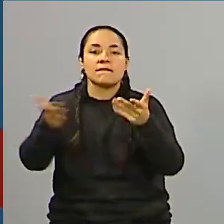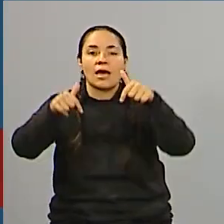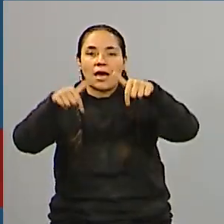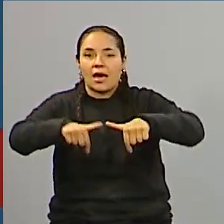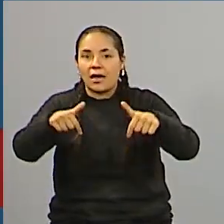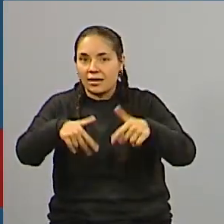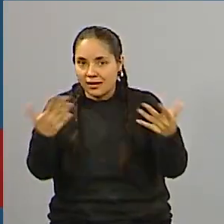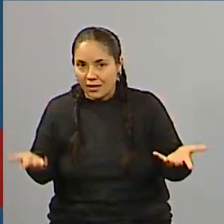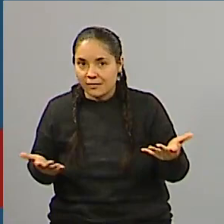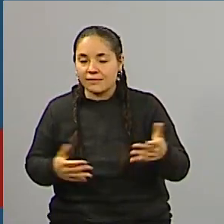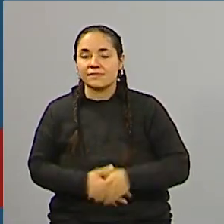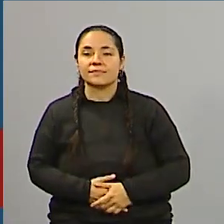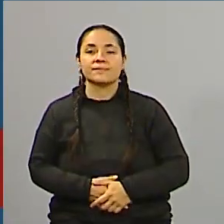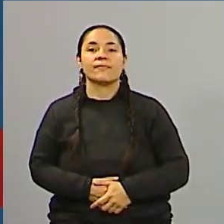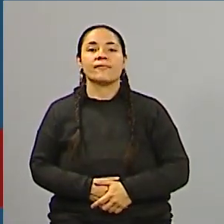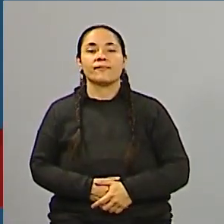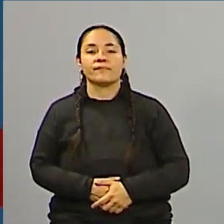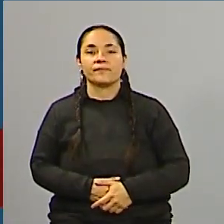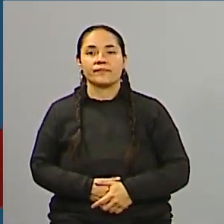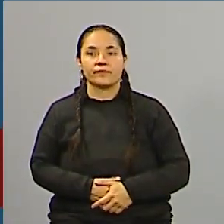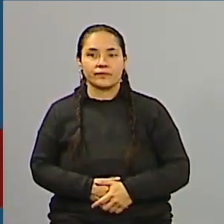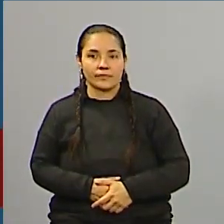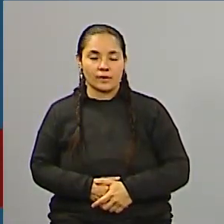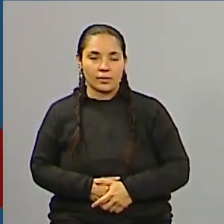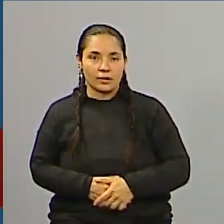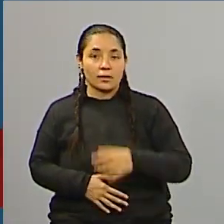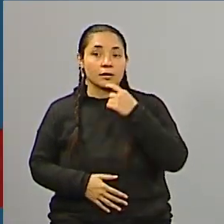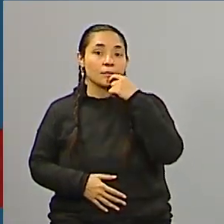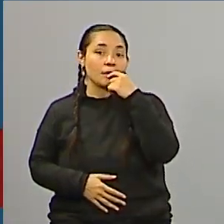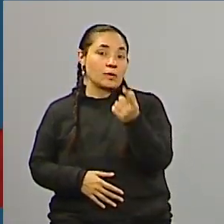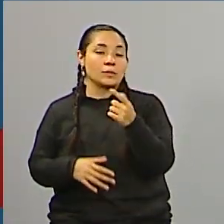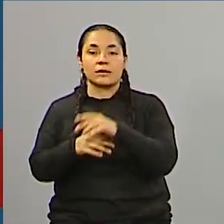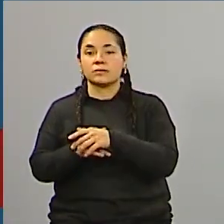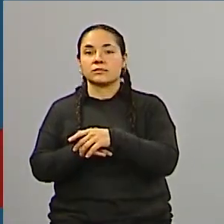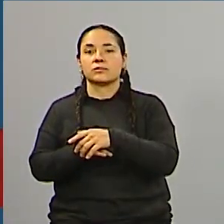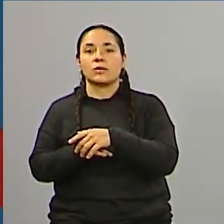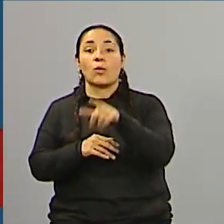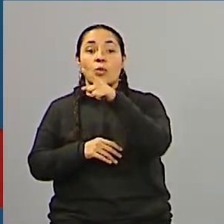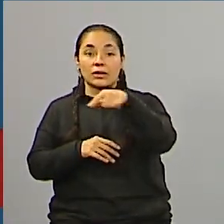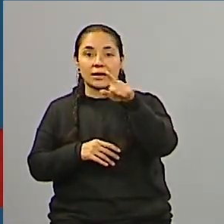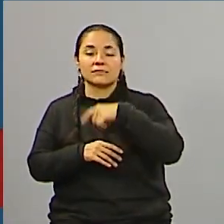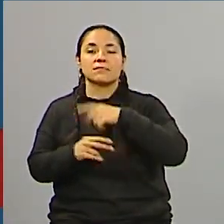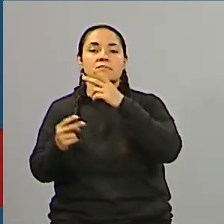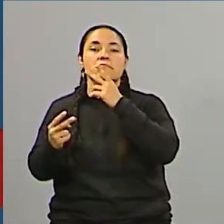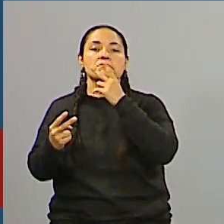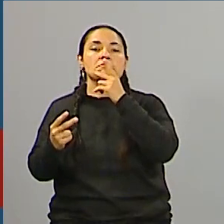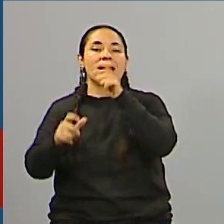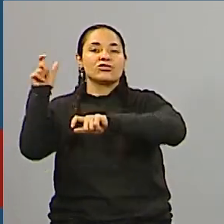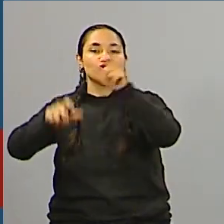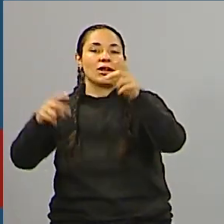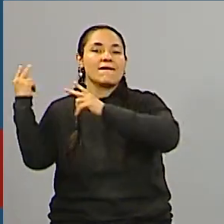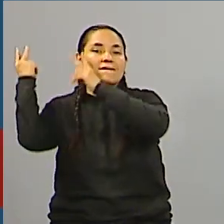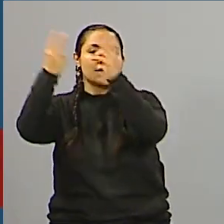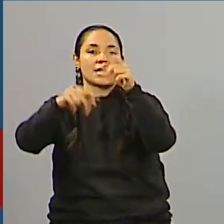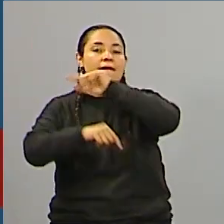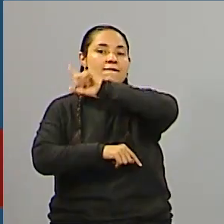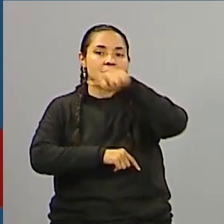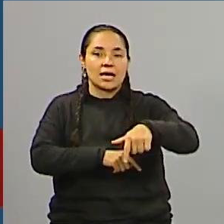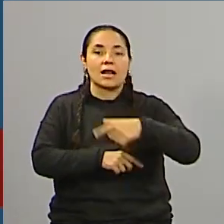febrero, marzo, abril han sido meses muy buenos y esperábamos un año muy malo y junio, que históricamente han